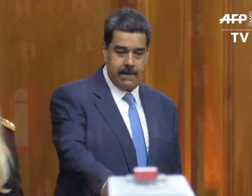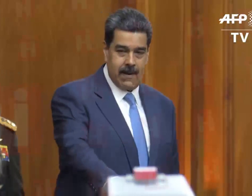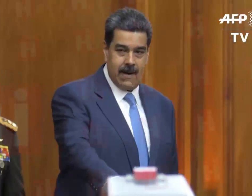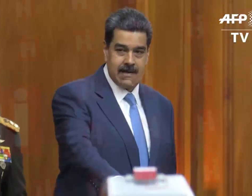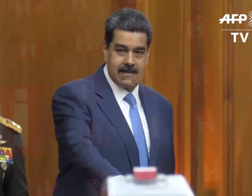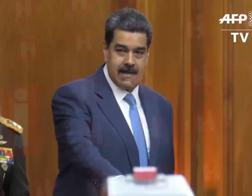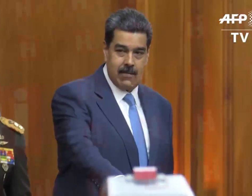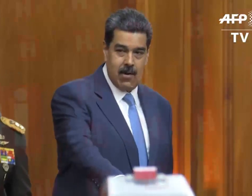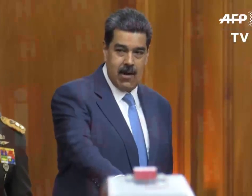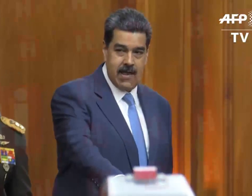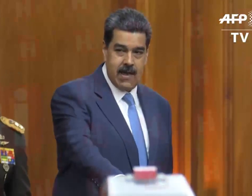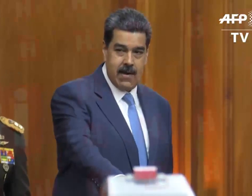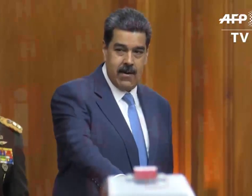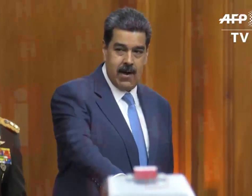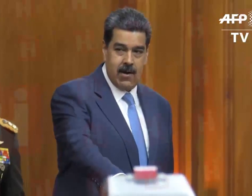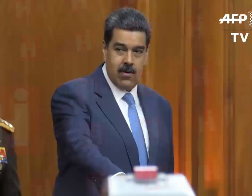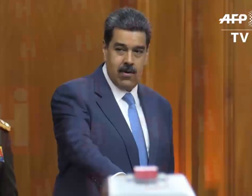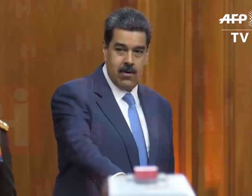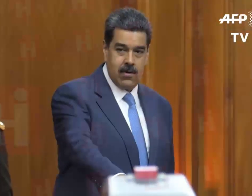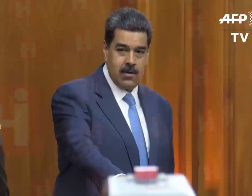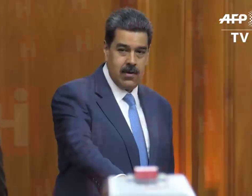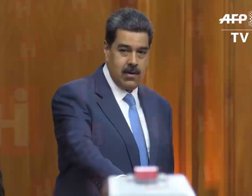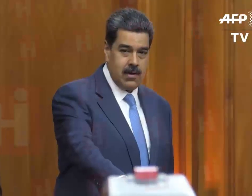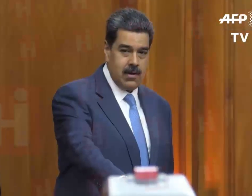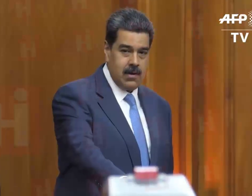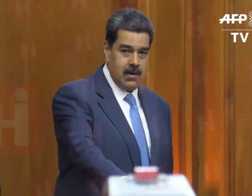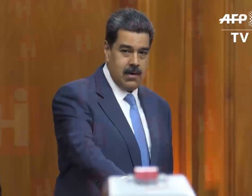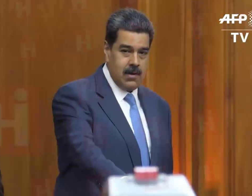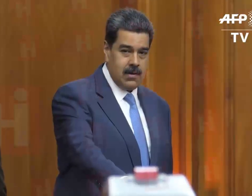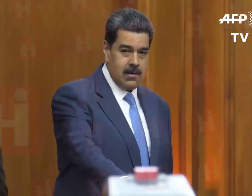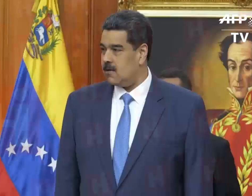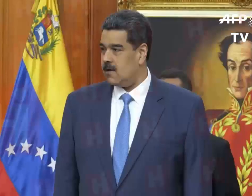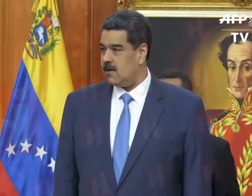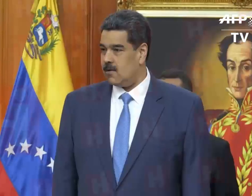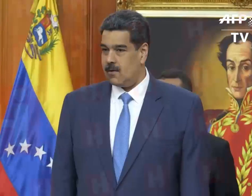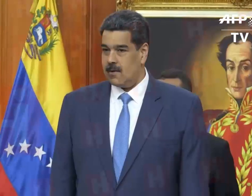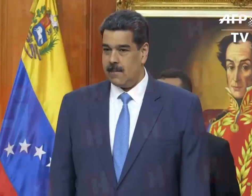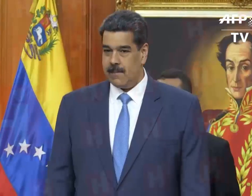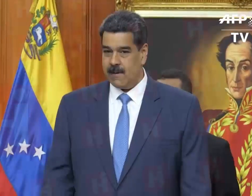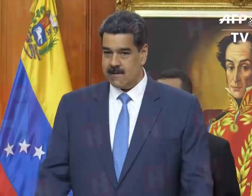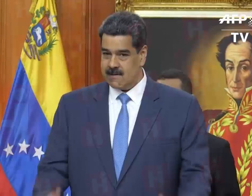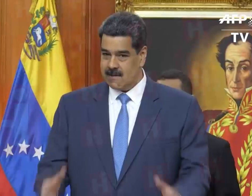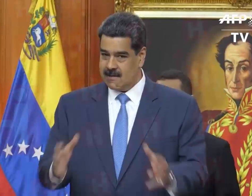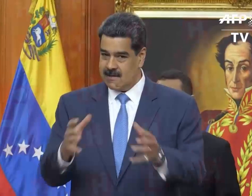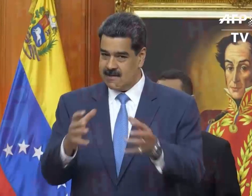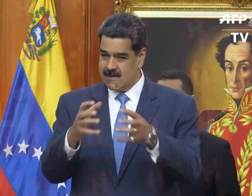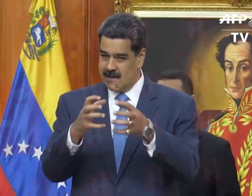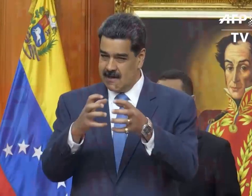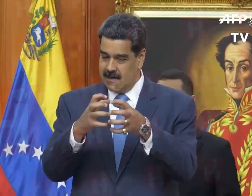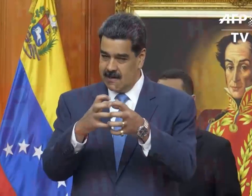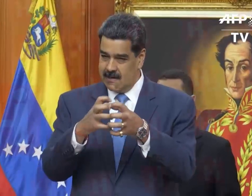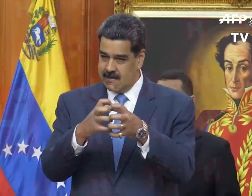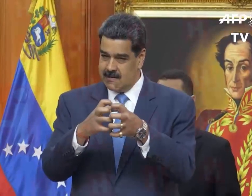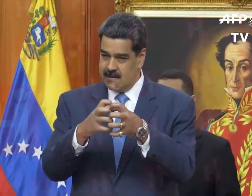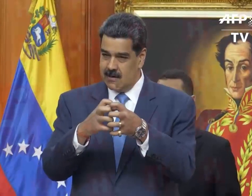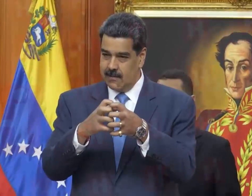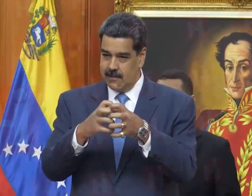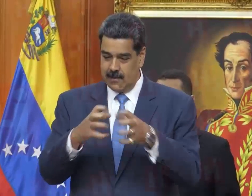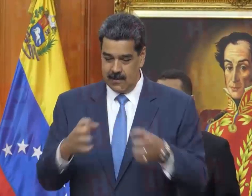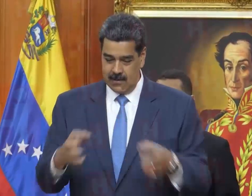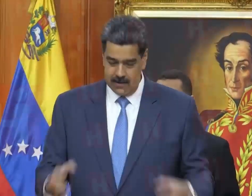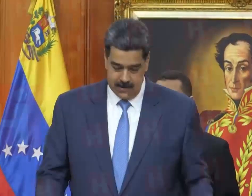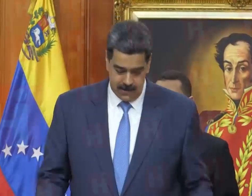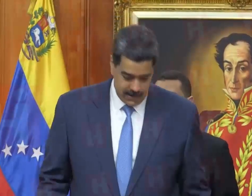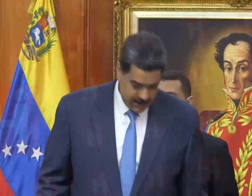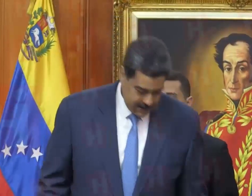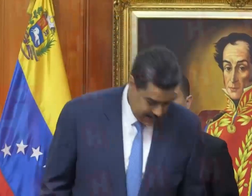menos margen de maniobra. Y es por ese encierro que entrega resignado las joyas familiares. El petróleo está en camino a quedar en manos